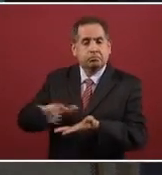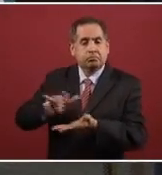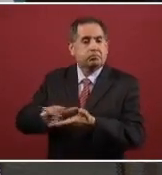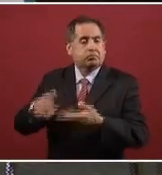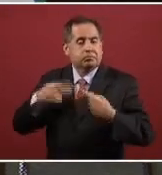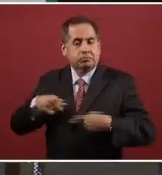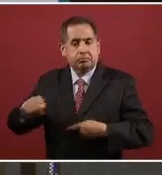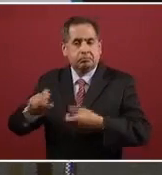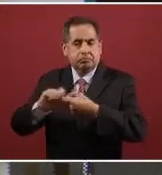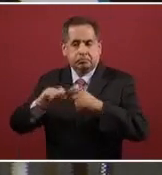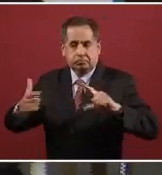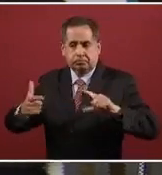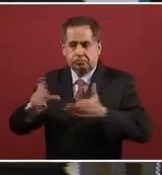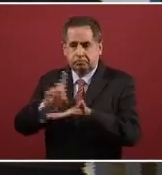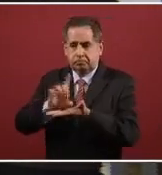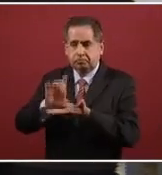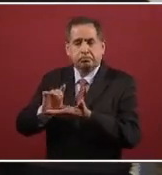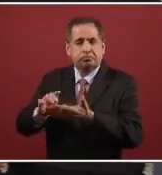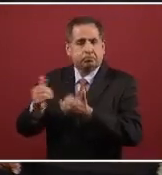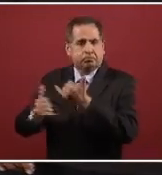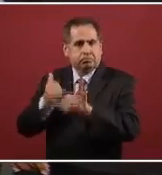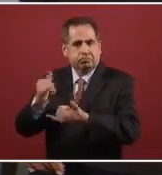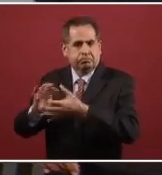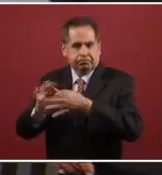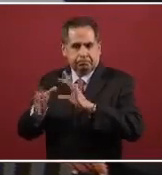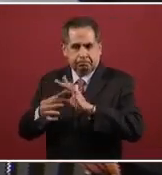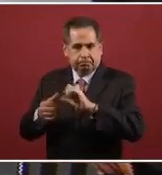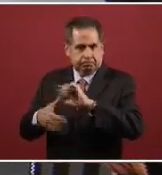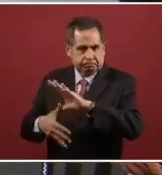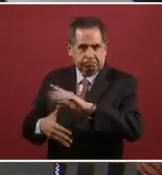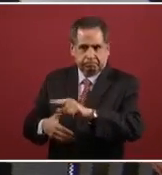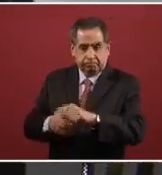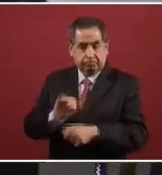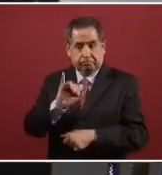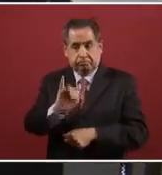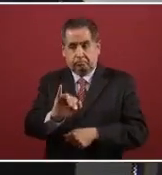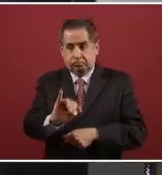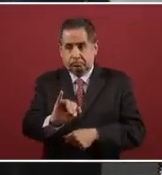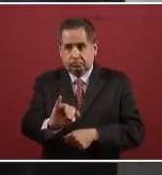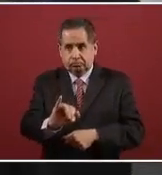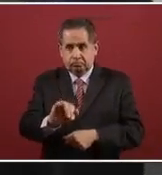los paralímpicos. O sea, esto va a ser el jueves